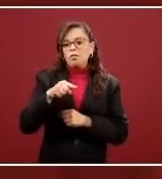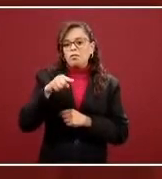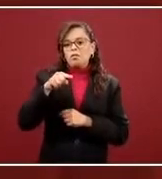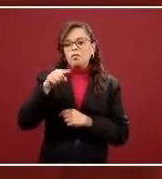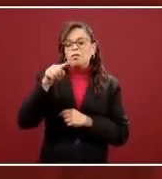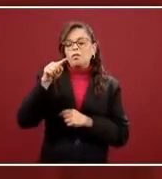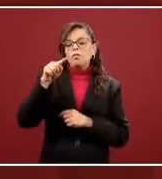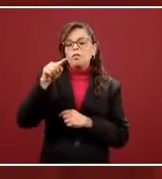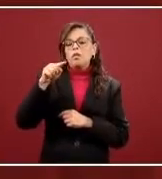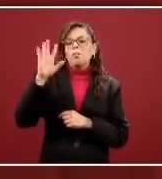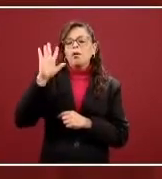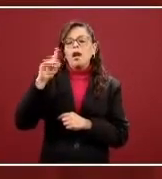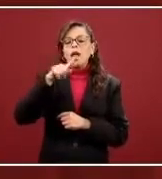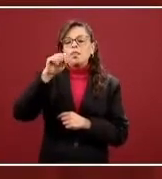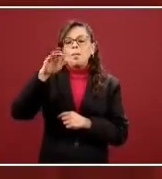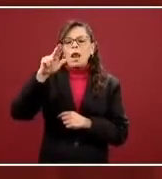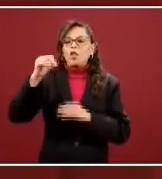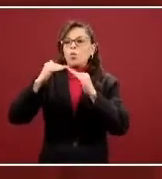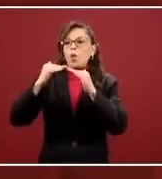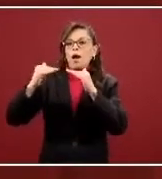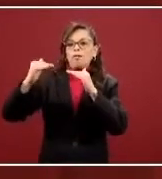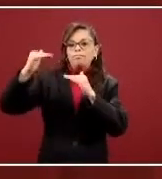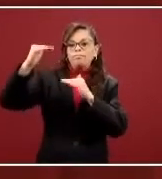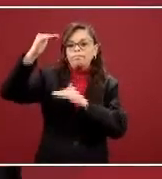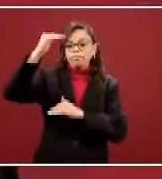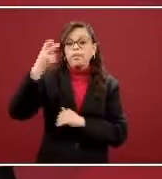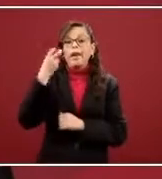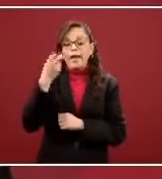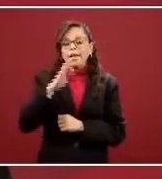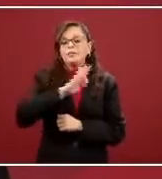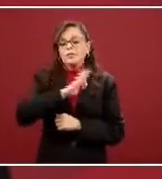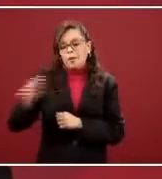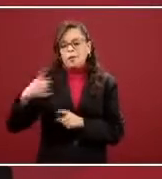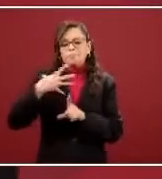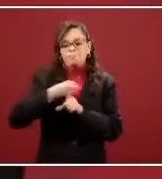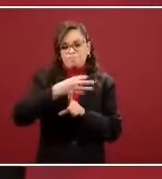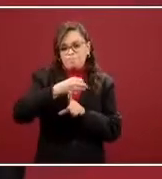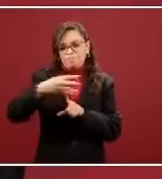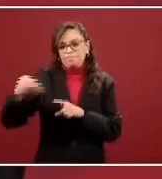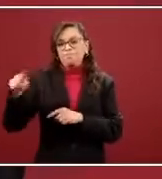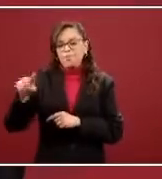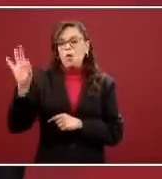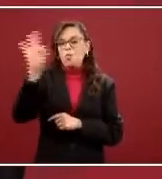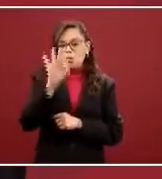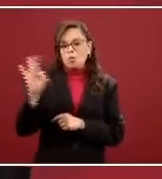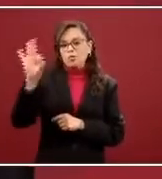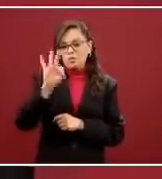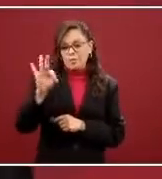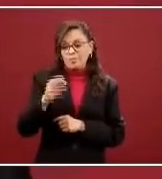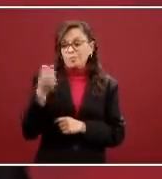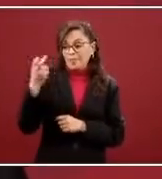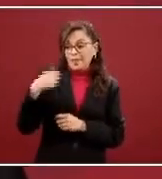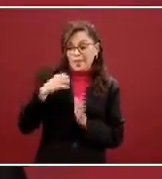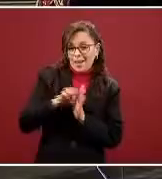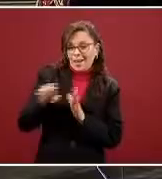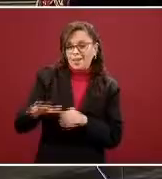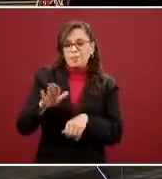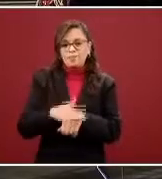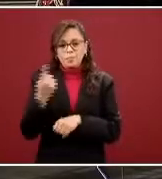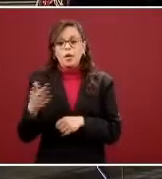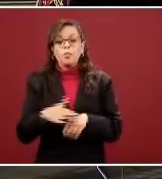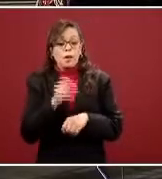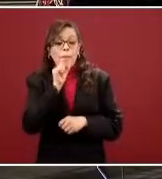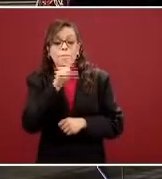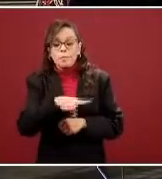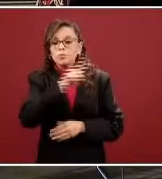mosquito y lógicamente la transmisión de este tipo de enfermedades. Pongo este ejemplo porque lo mismo sucedería en función de la localización